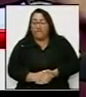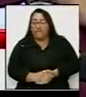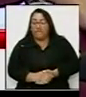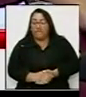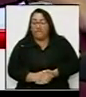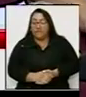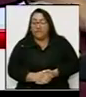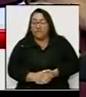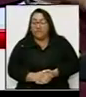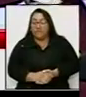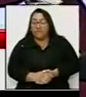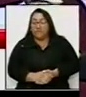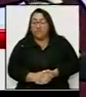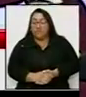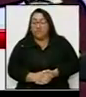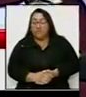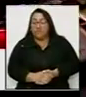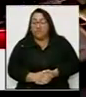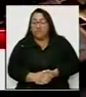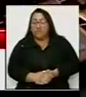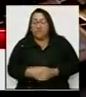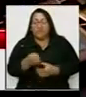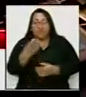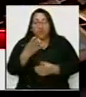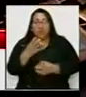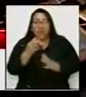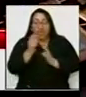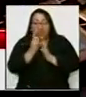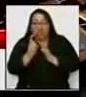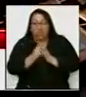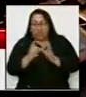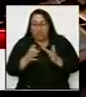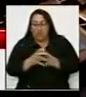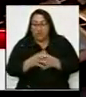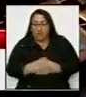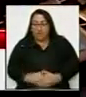Espinosa. Presidenta, en las disposiciones